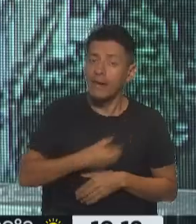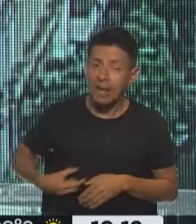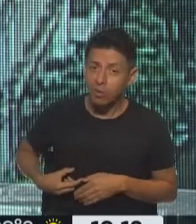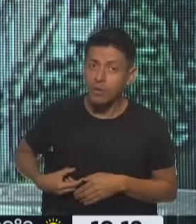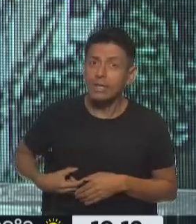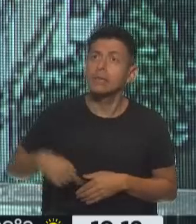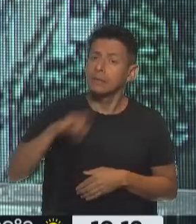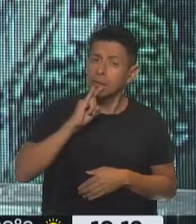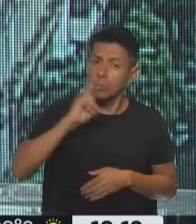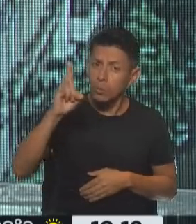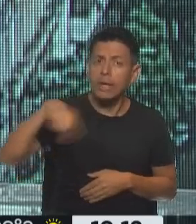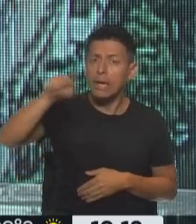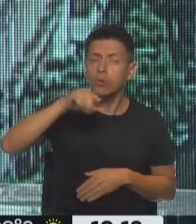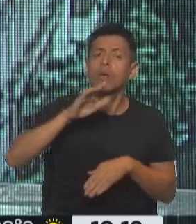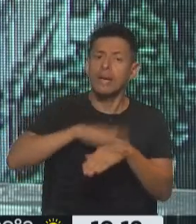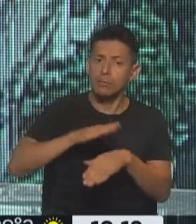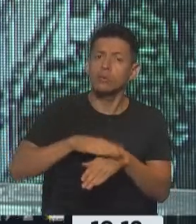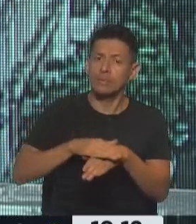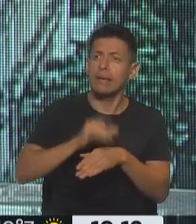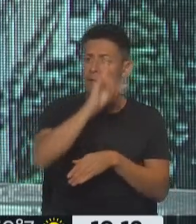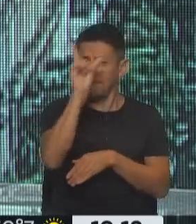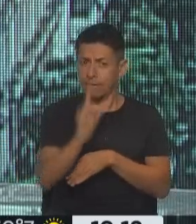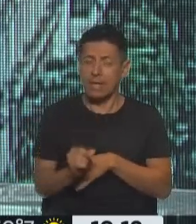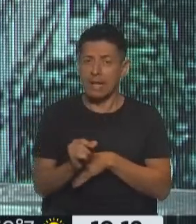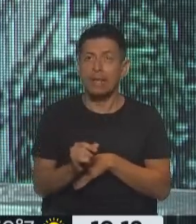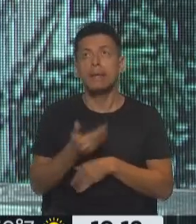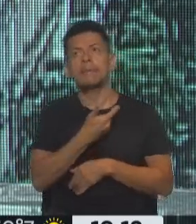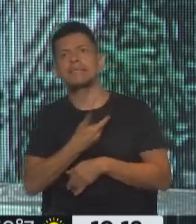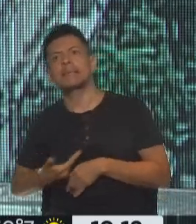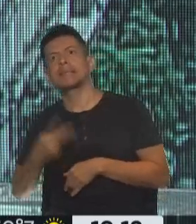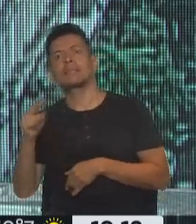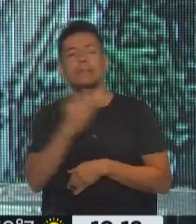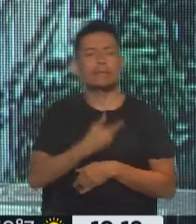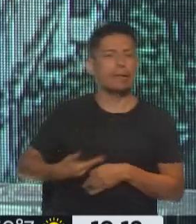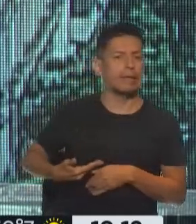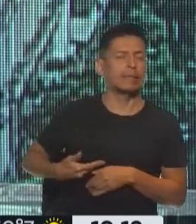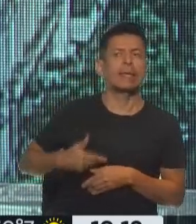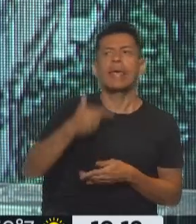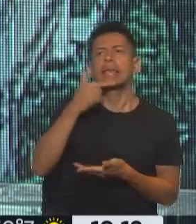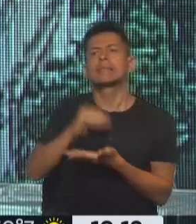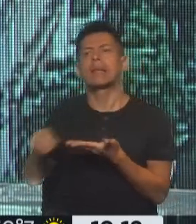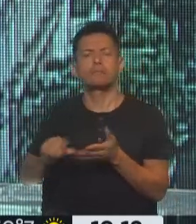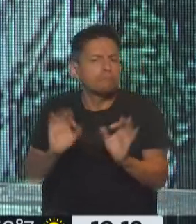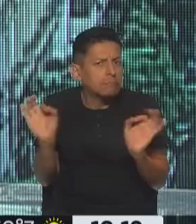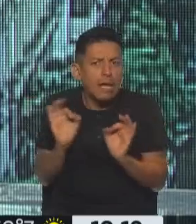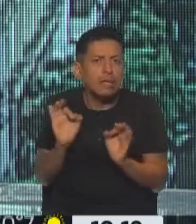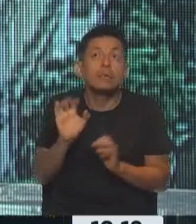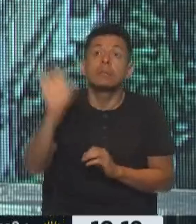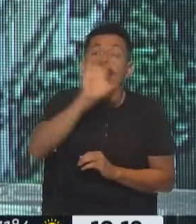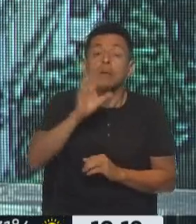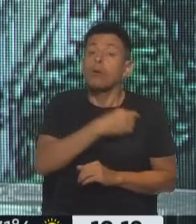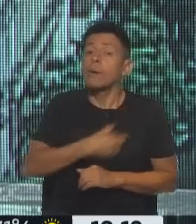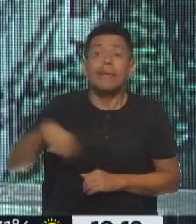los agentes naturales del Estado federal. No habla ni del presidente, ni del vicepresidente, ni los senadores, sino de los gobernadores, que son los